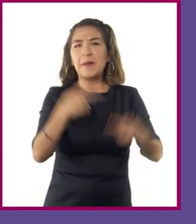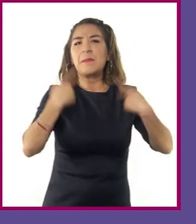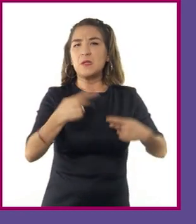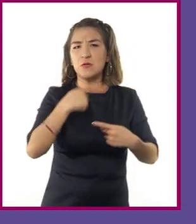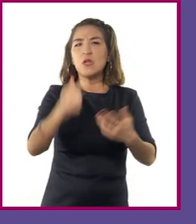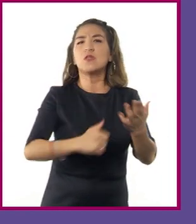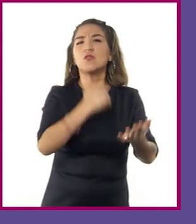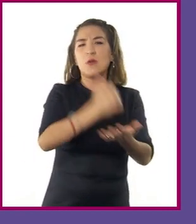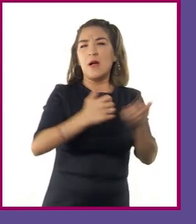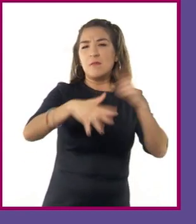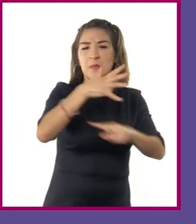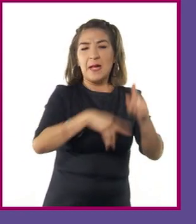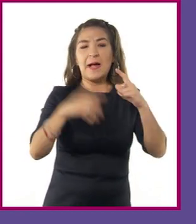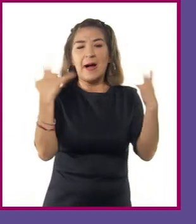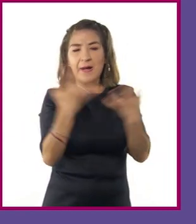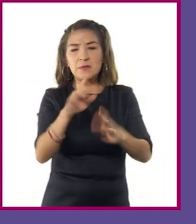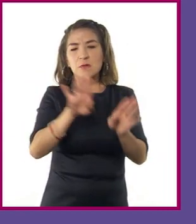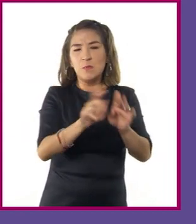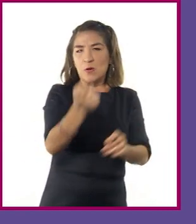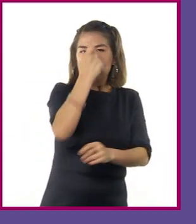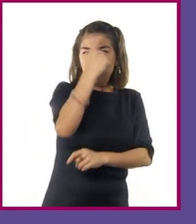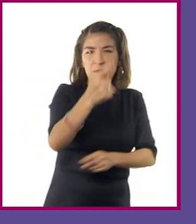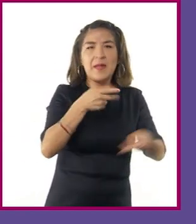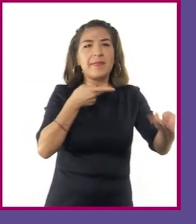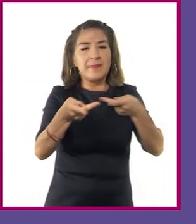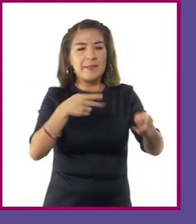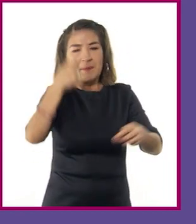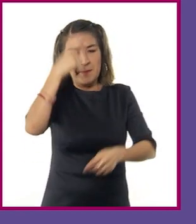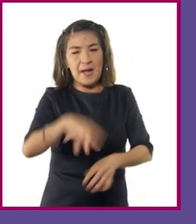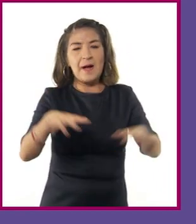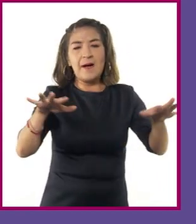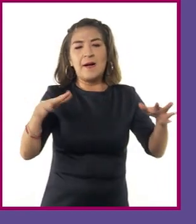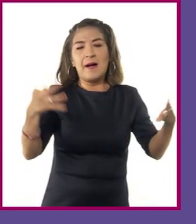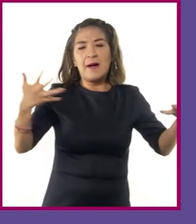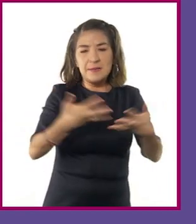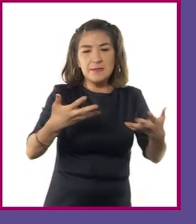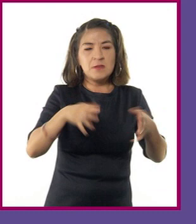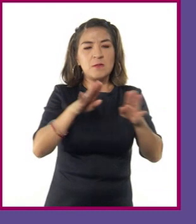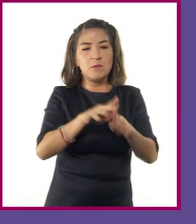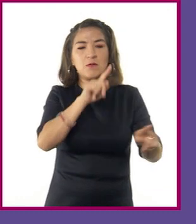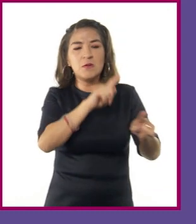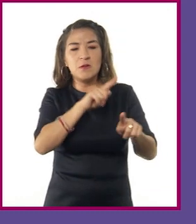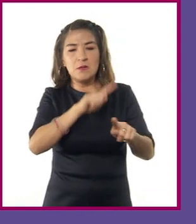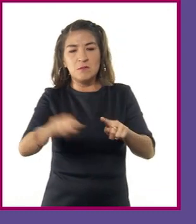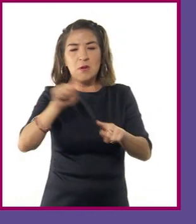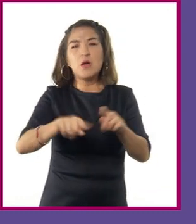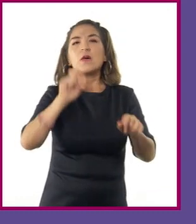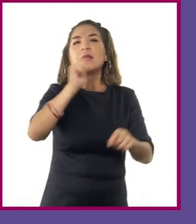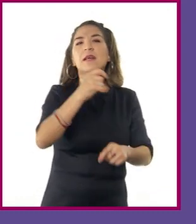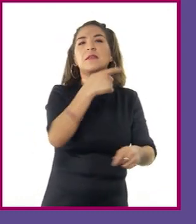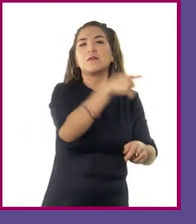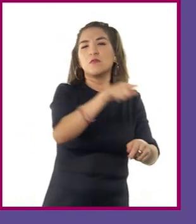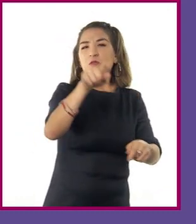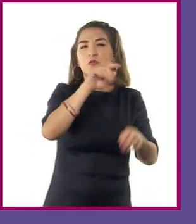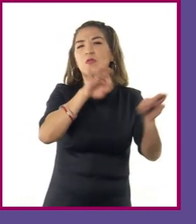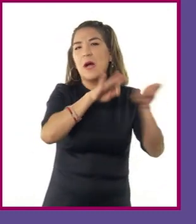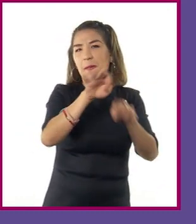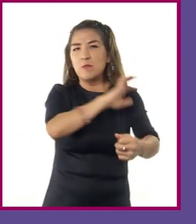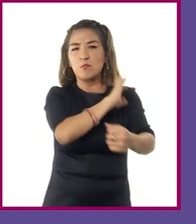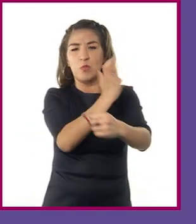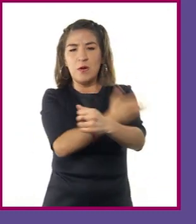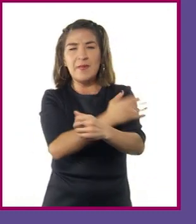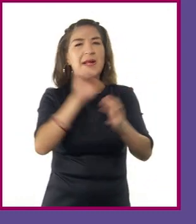la creación y supervisión de mecanismos que limiten el ejercicio del poder público. Por